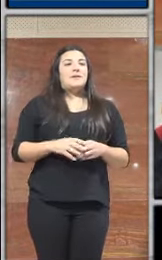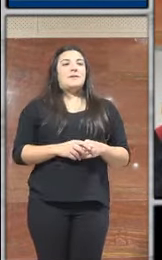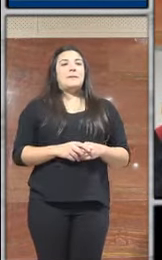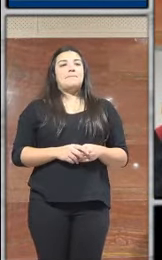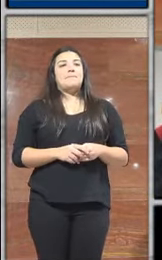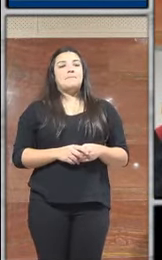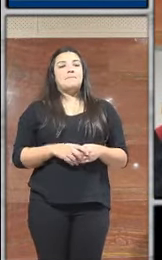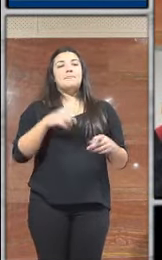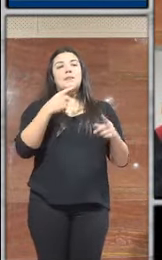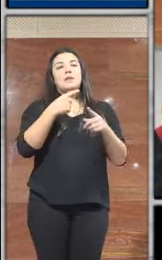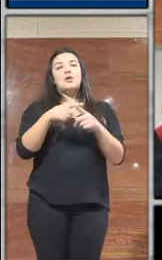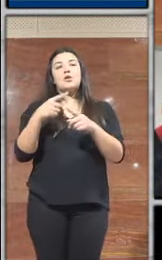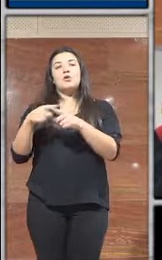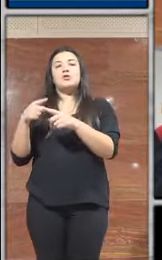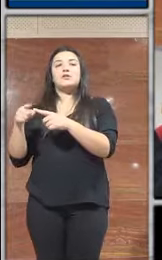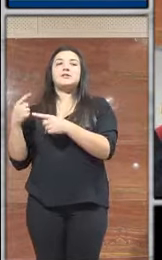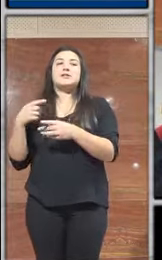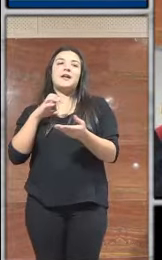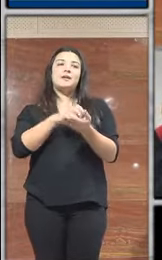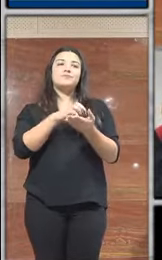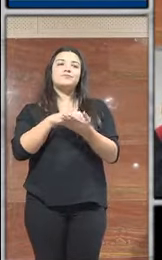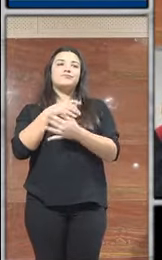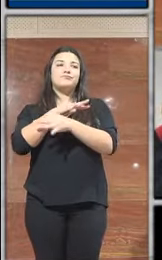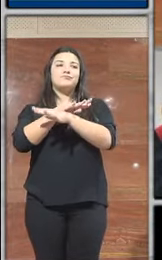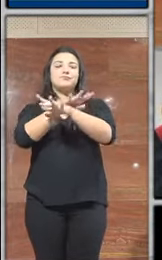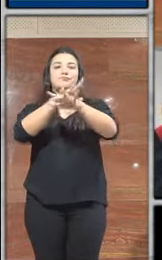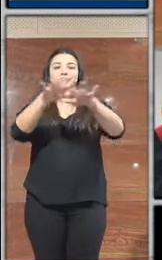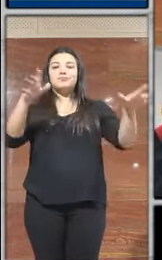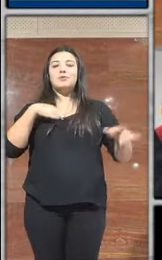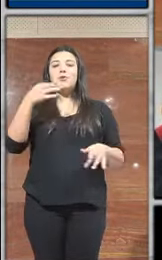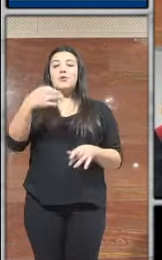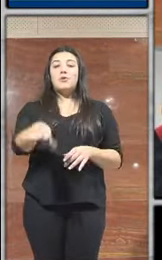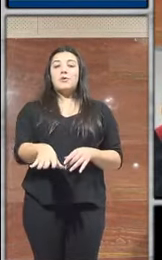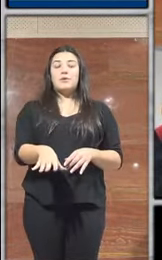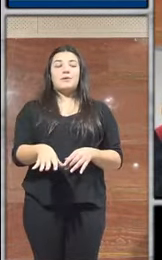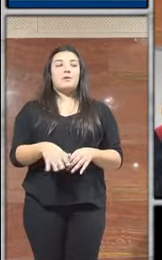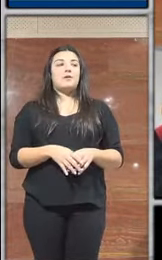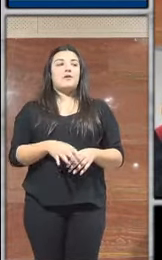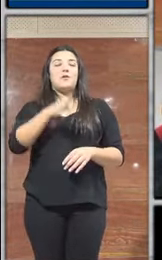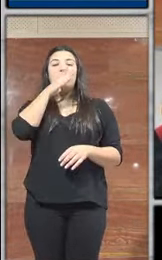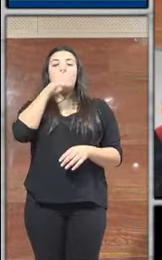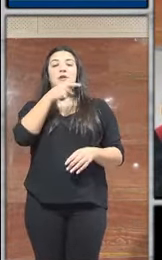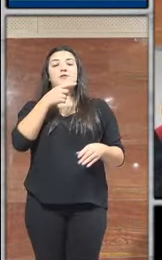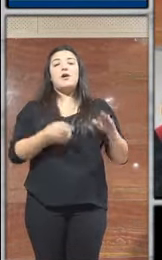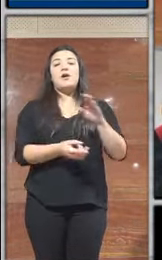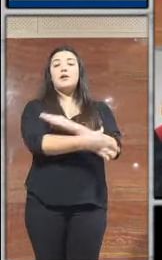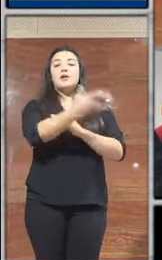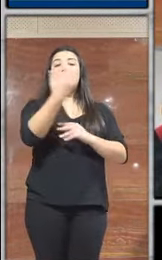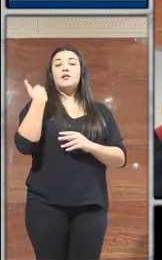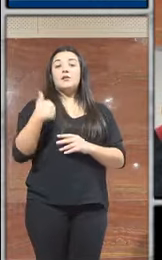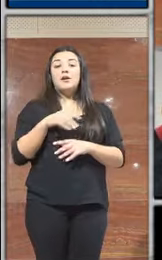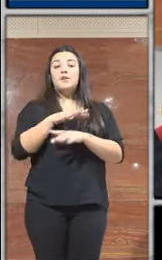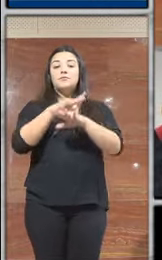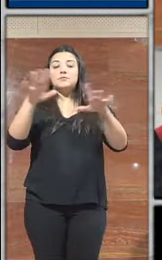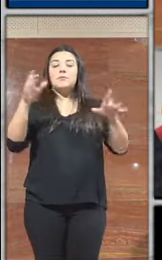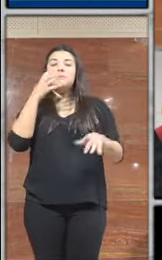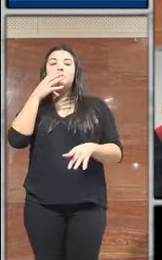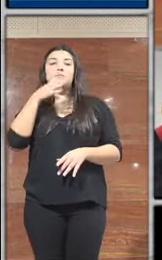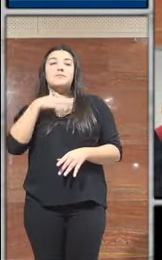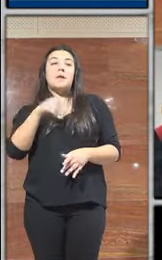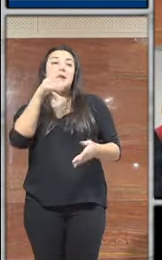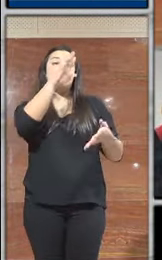extender muchísimo a los centros porque ya existen y realmente al menos por lo que hace en Barcelona nosotros sí que